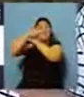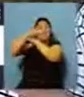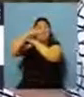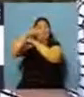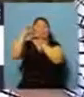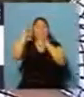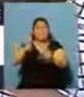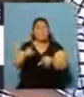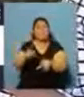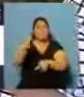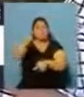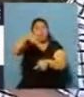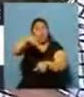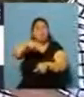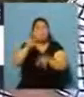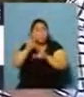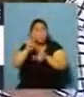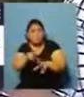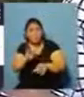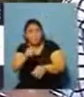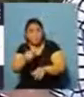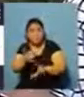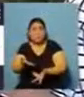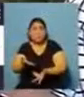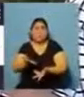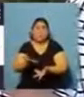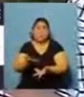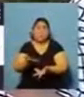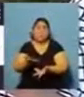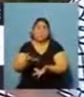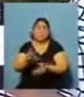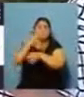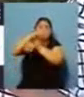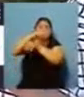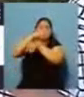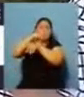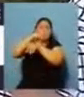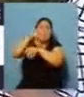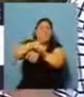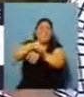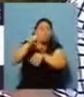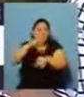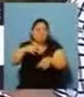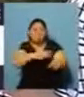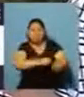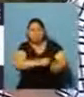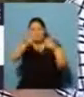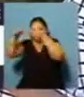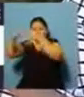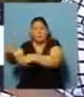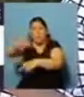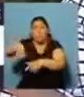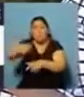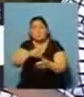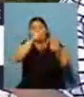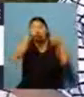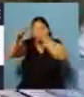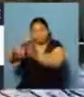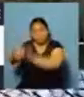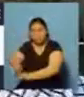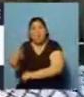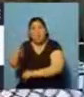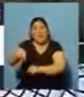Sistema Nacional de Manejo del Fuego, que es los helicópteros se dedican, digamos, a llevar a los brigadistas al lugar donde se